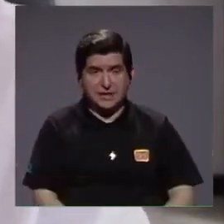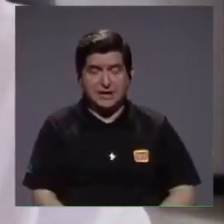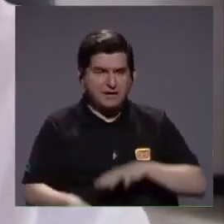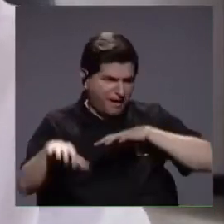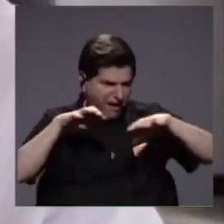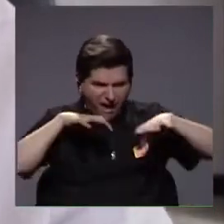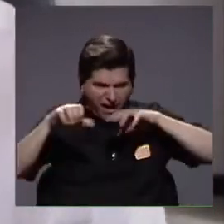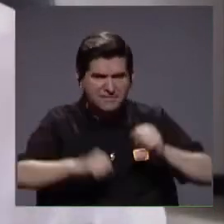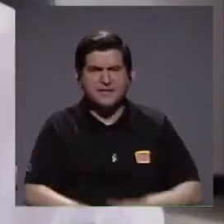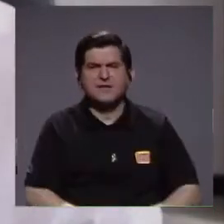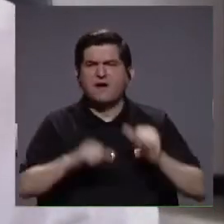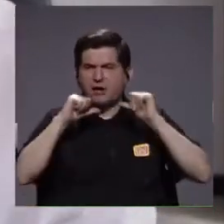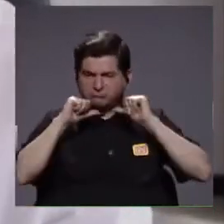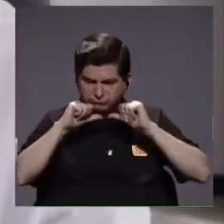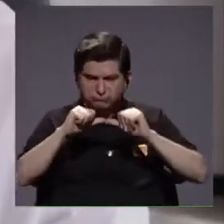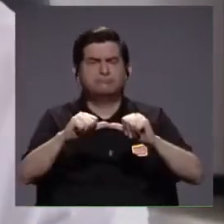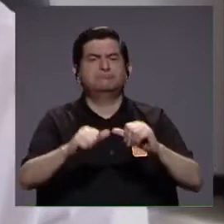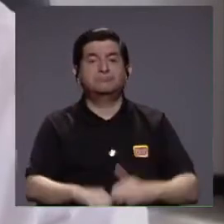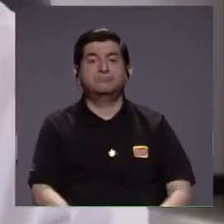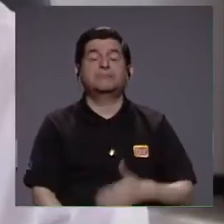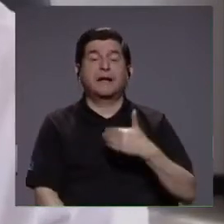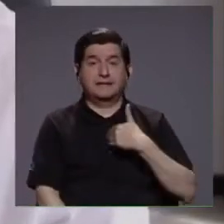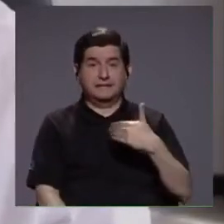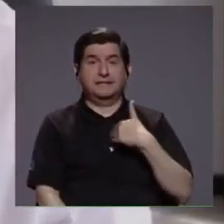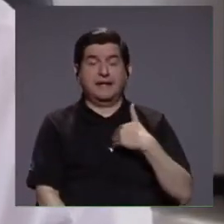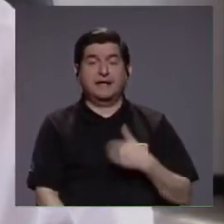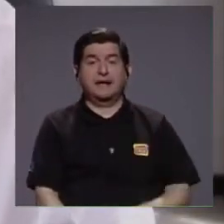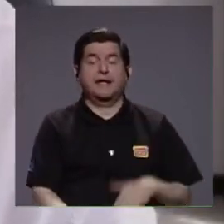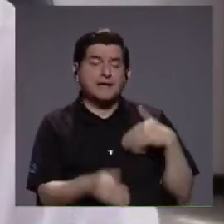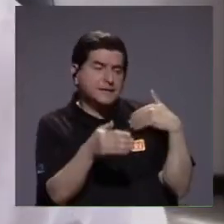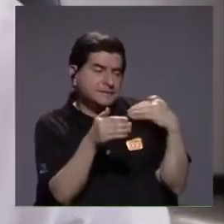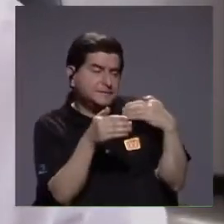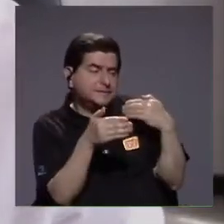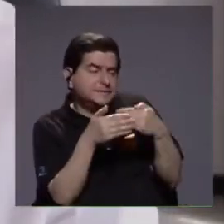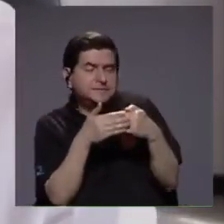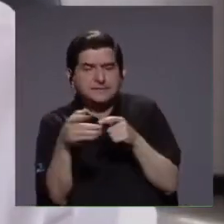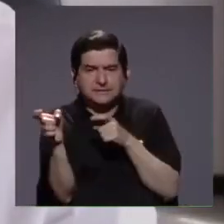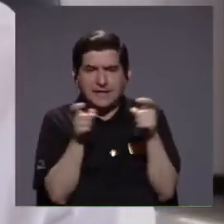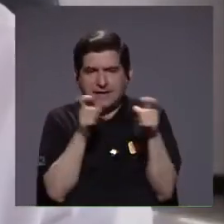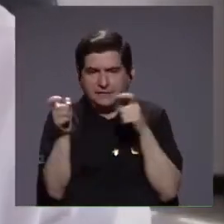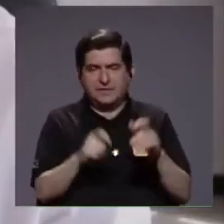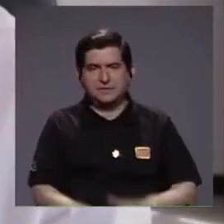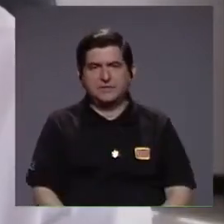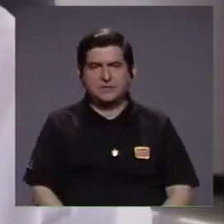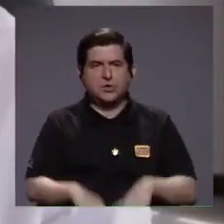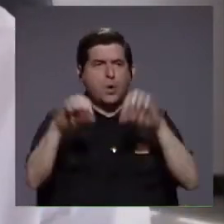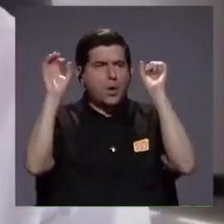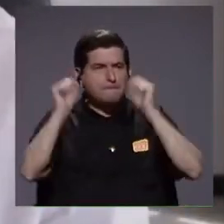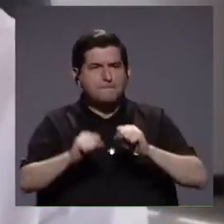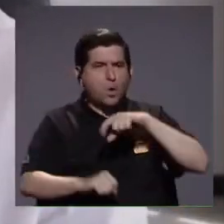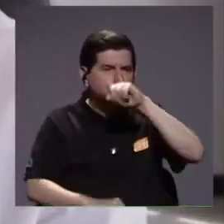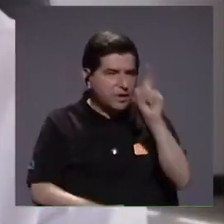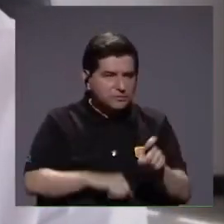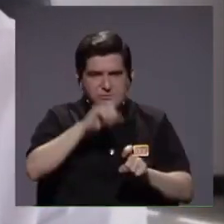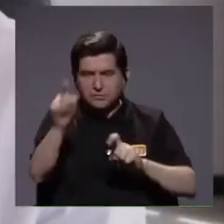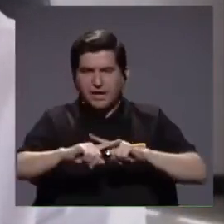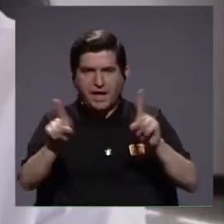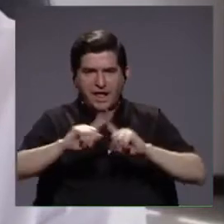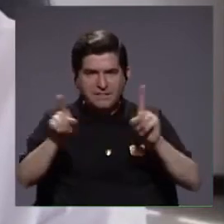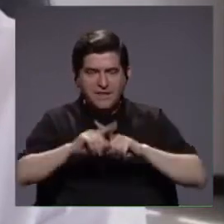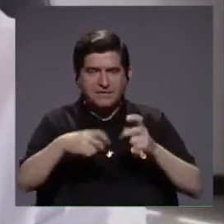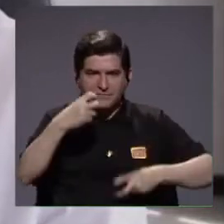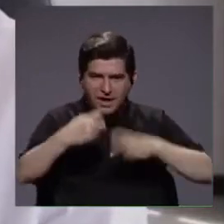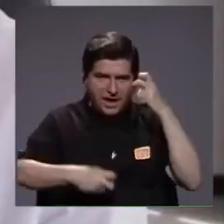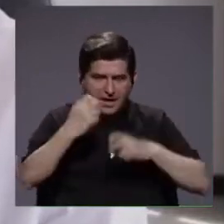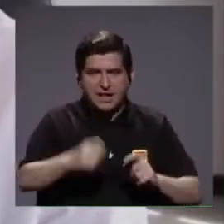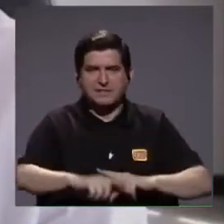sea activa, sea constante y que tengan una cercanía de la administración, que puedan ser consultados en